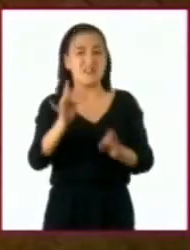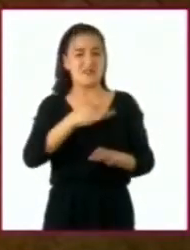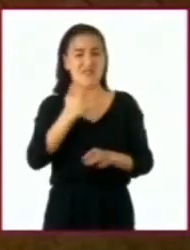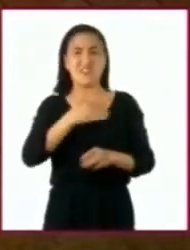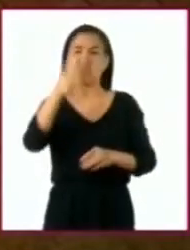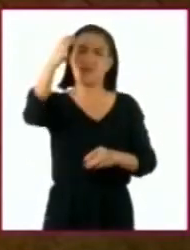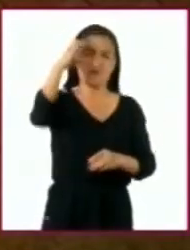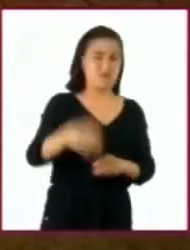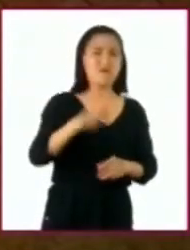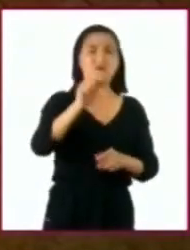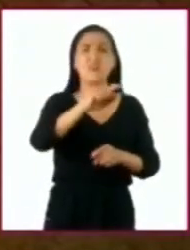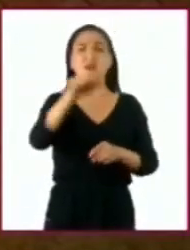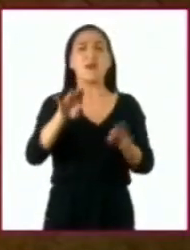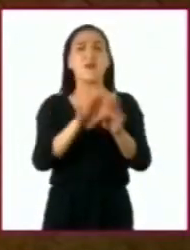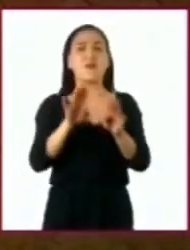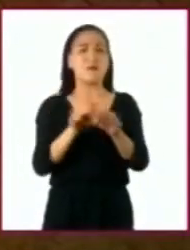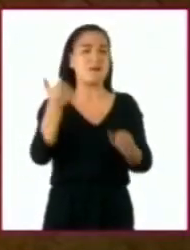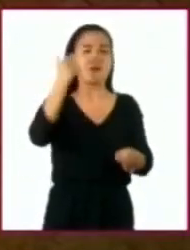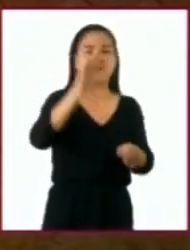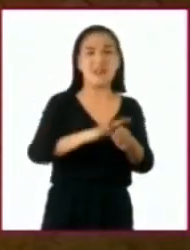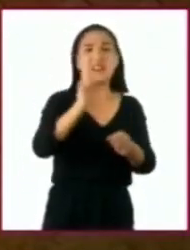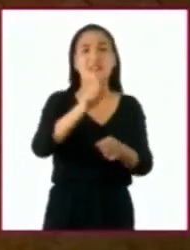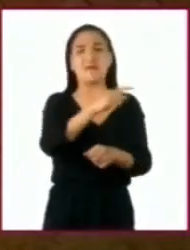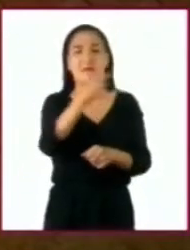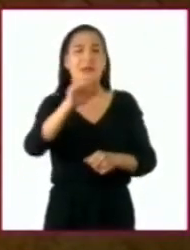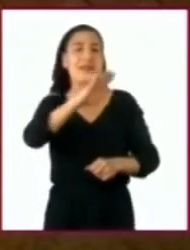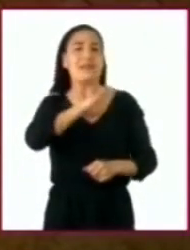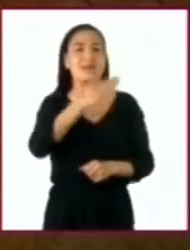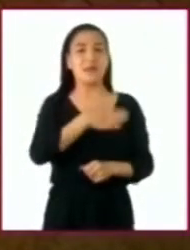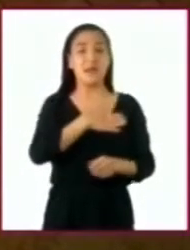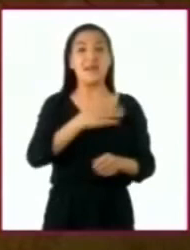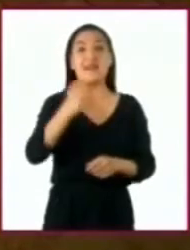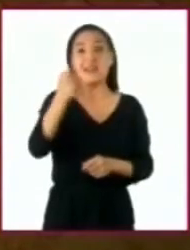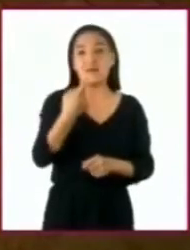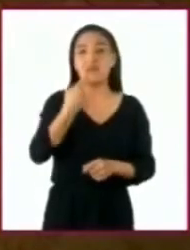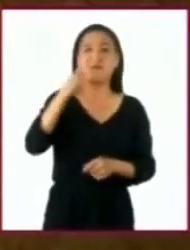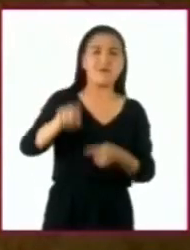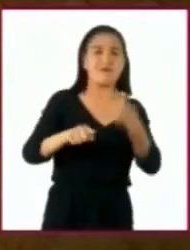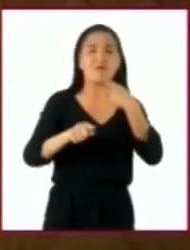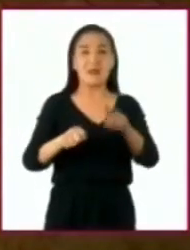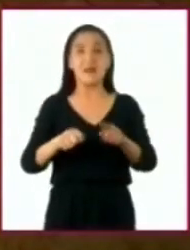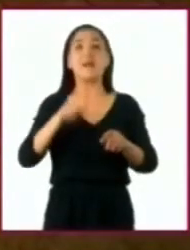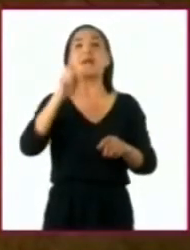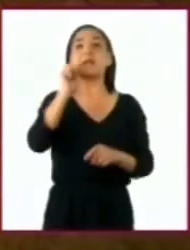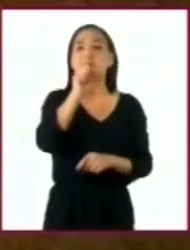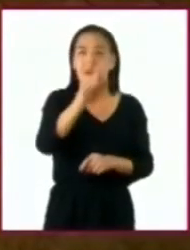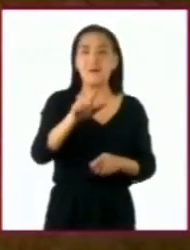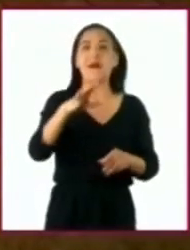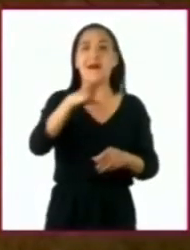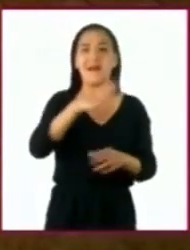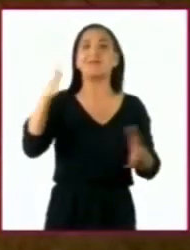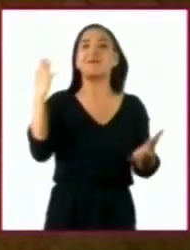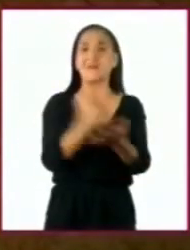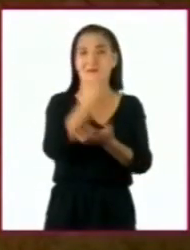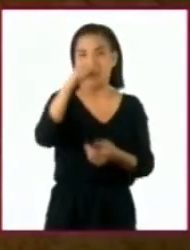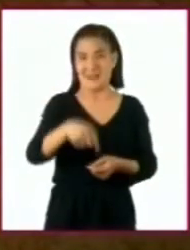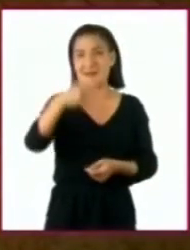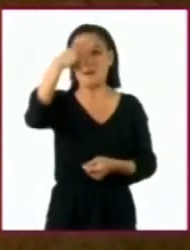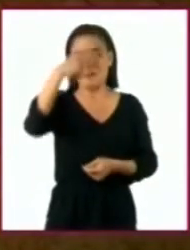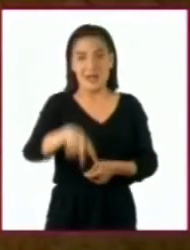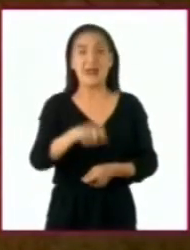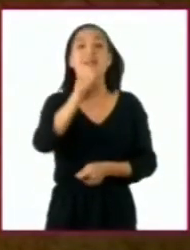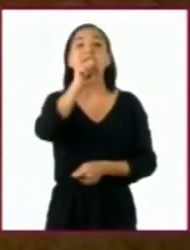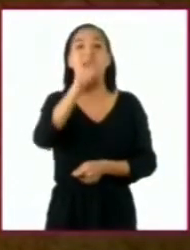de los administradores españoles. Los demandantes tuvieron éxito en su demanda en México y